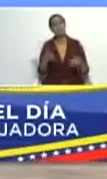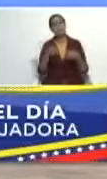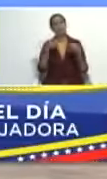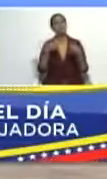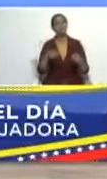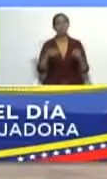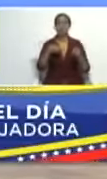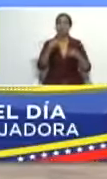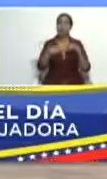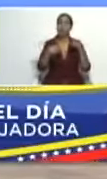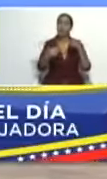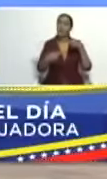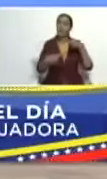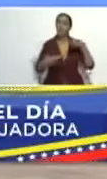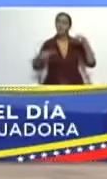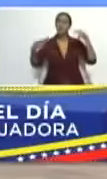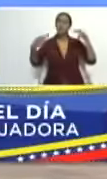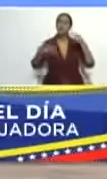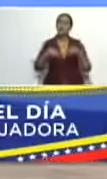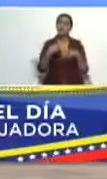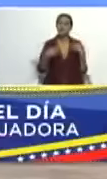Revolución.